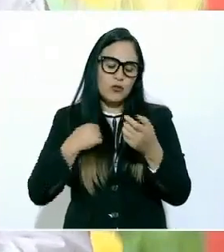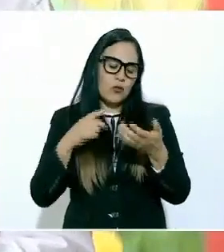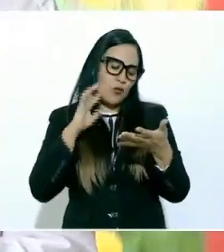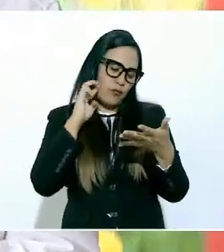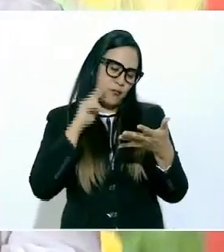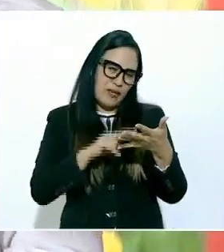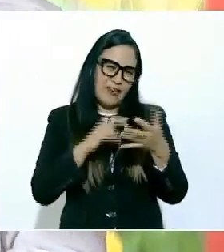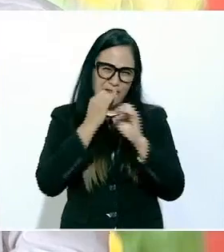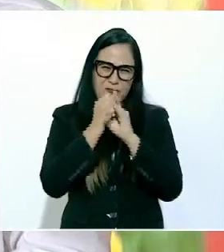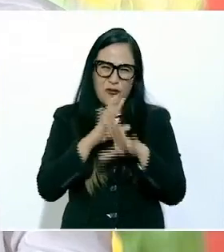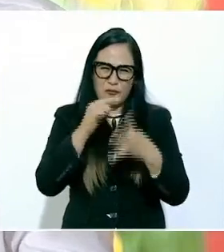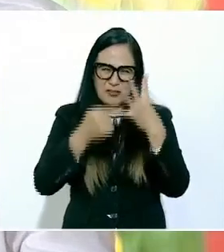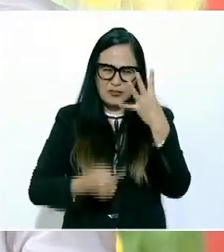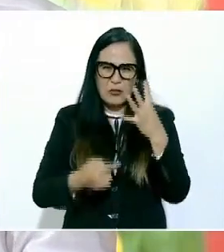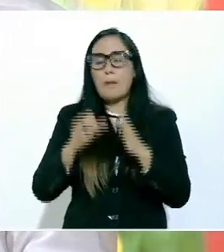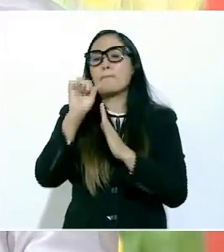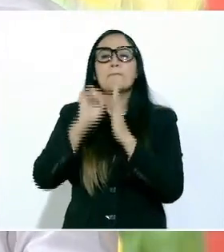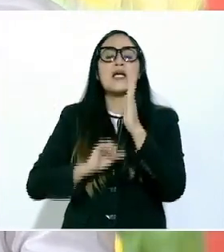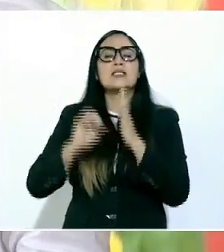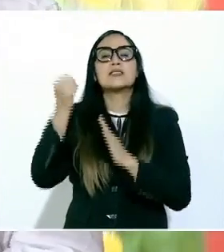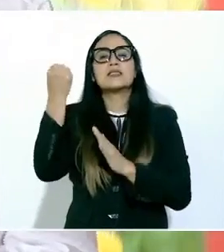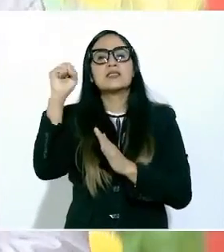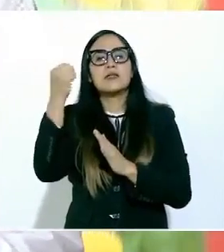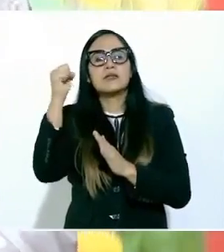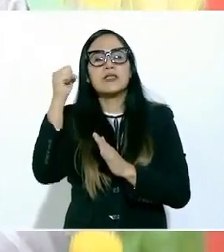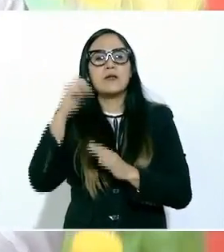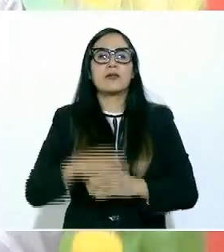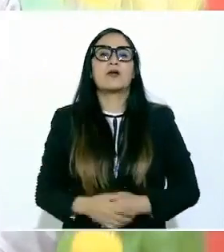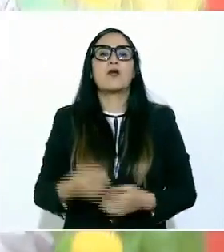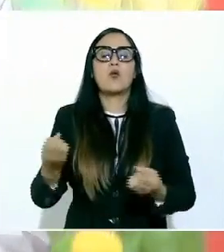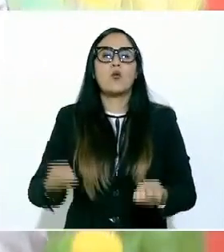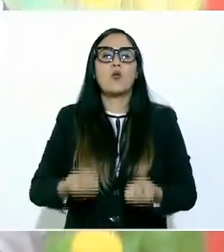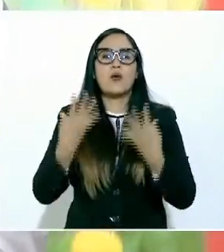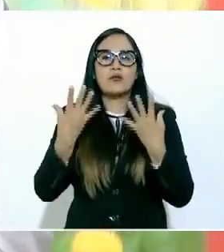de septiembre, tenemos